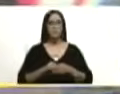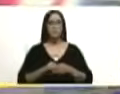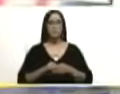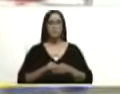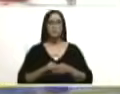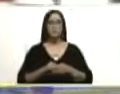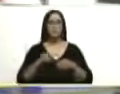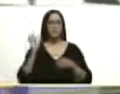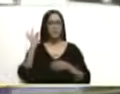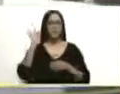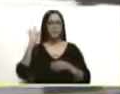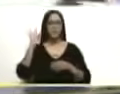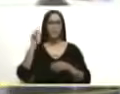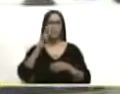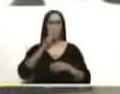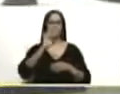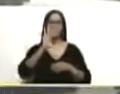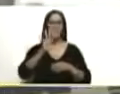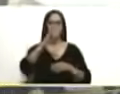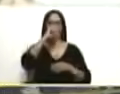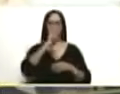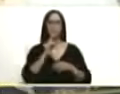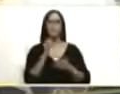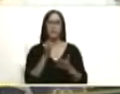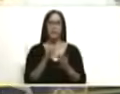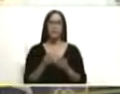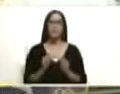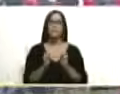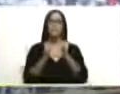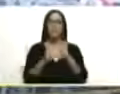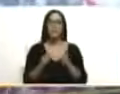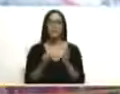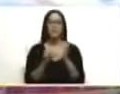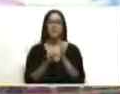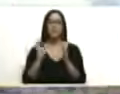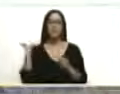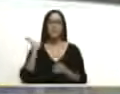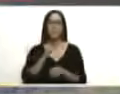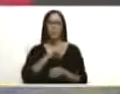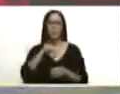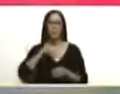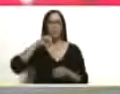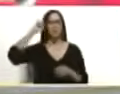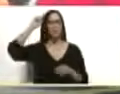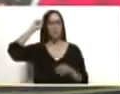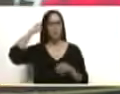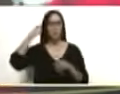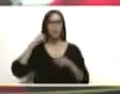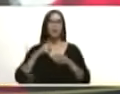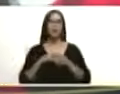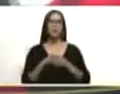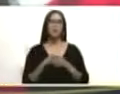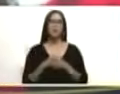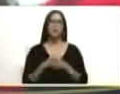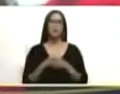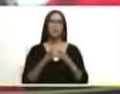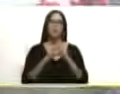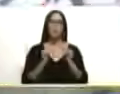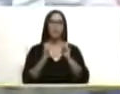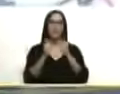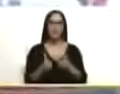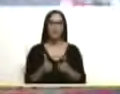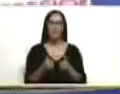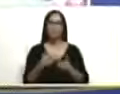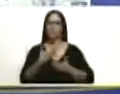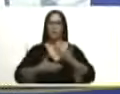en esta exposición de los 25 años es parte, ¿no? Y de dónde venimos nosotros. Recuerde todo el inicio, la